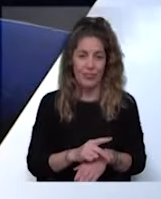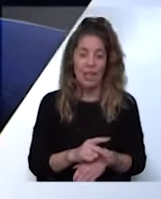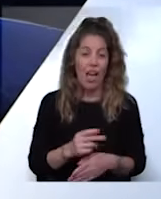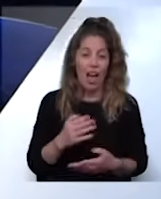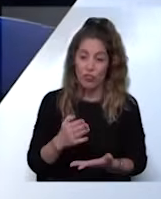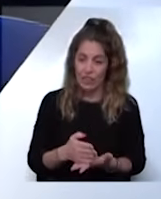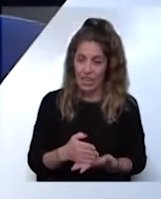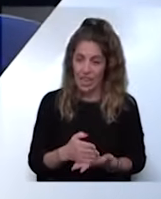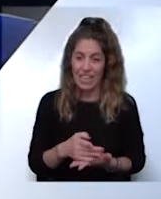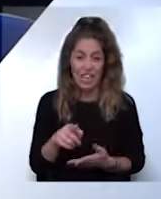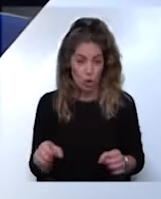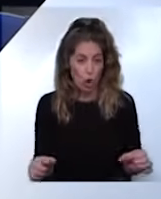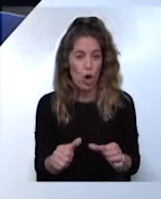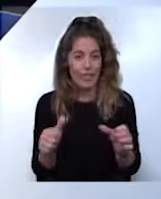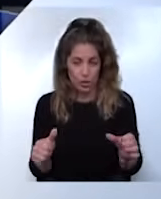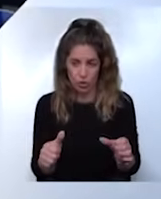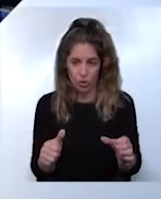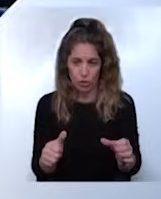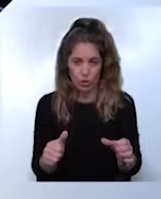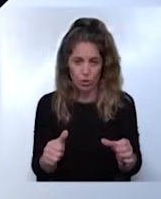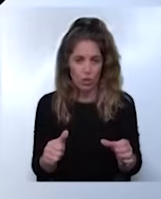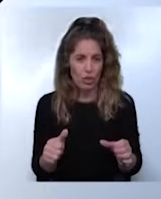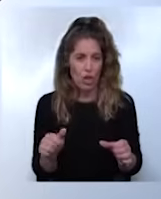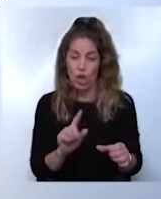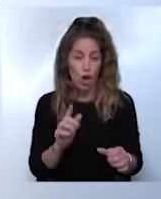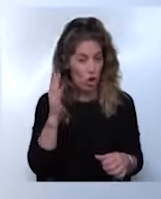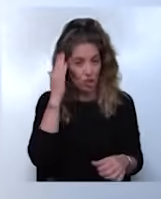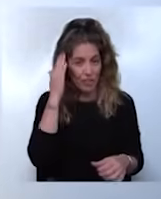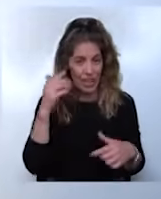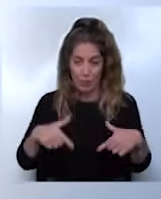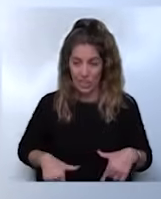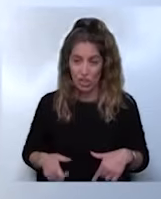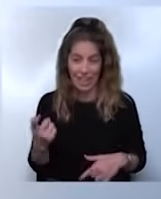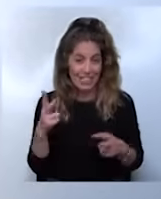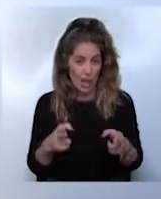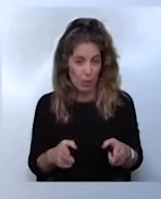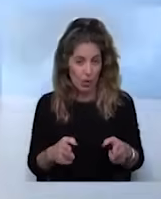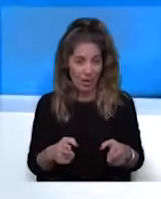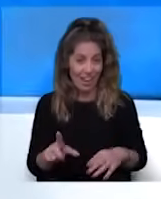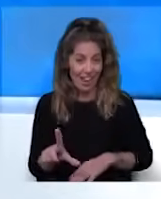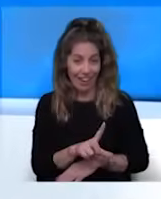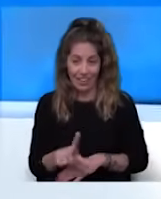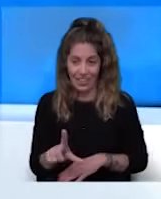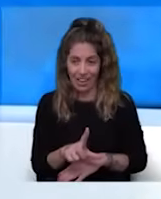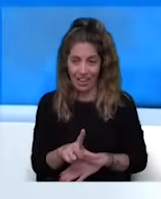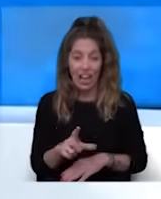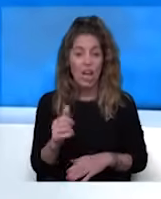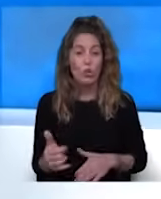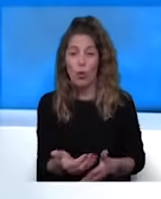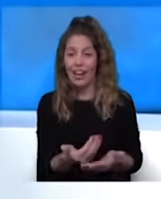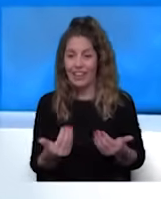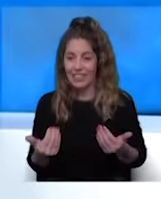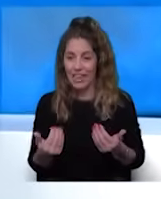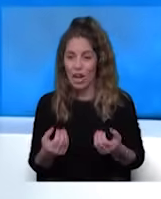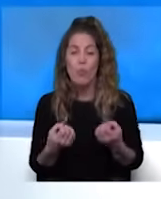final eso lo hizo lo hizo sin que lo supiera el ministro de la época que era Jorge Larrañaga y lo tuvo que retirar Por